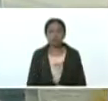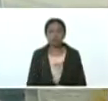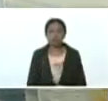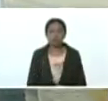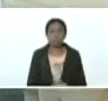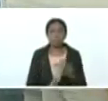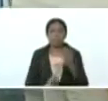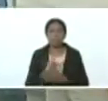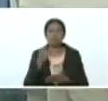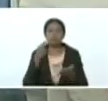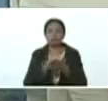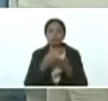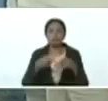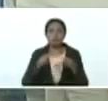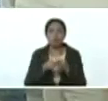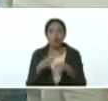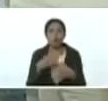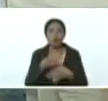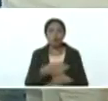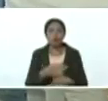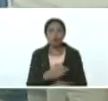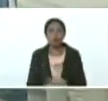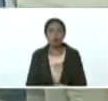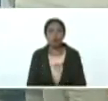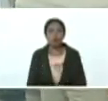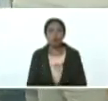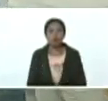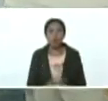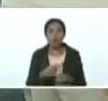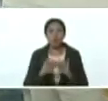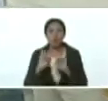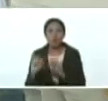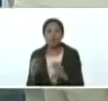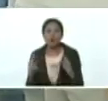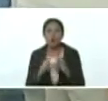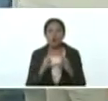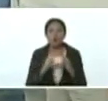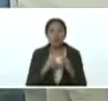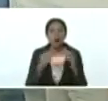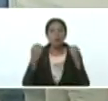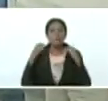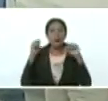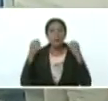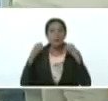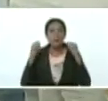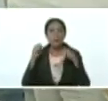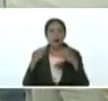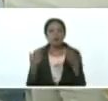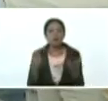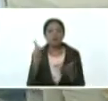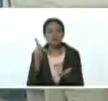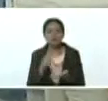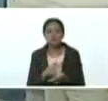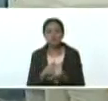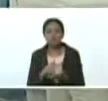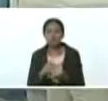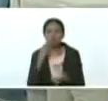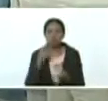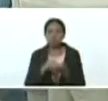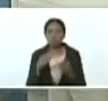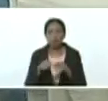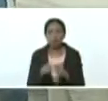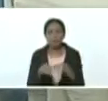sus ingresos, muy interesante. Pero ustedes las van a conocer en la práctica cuando ya estén en aplicación.